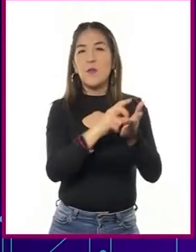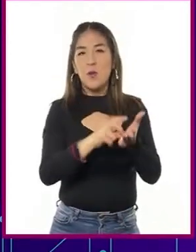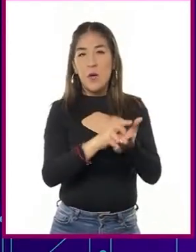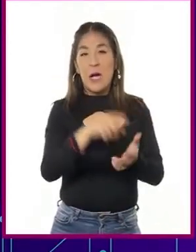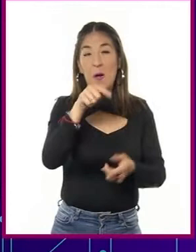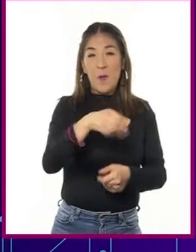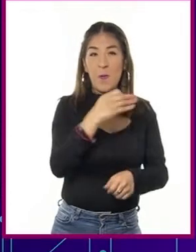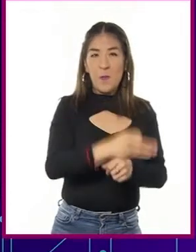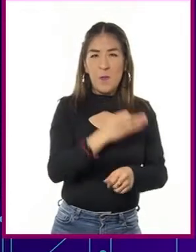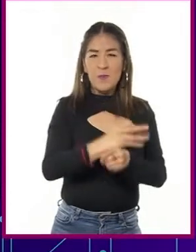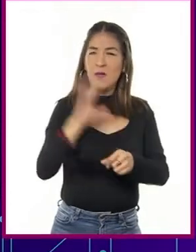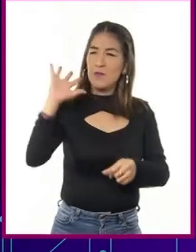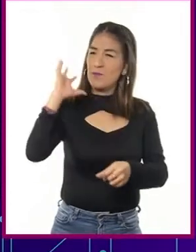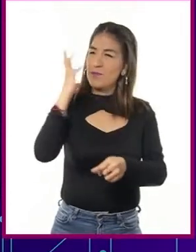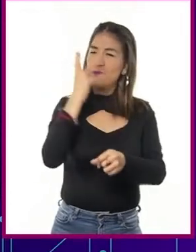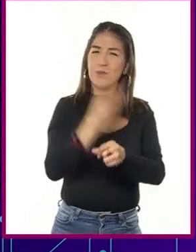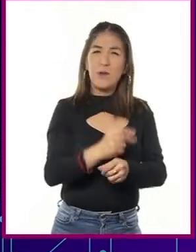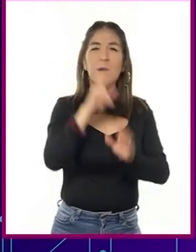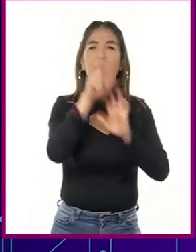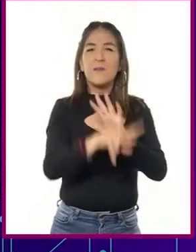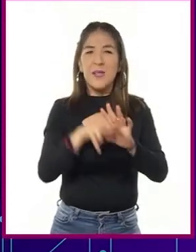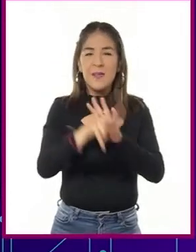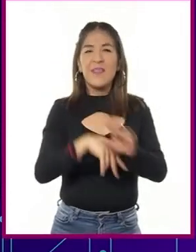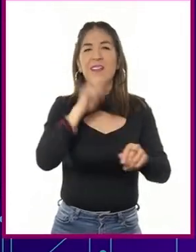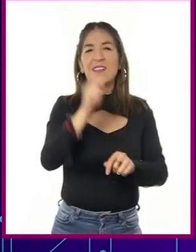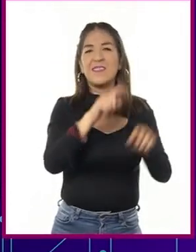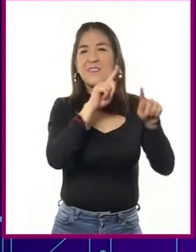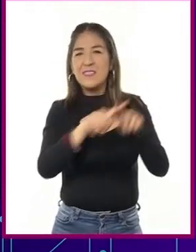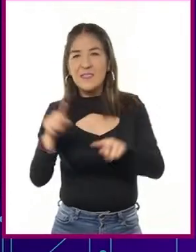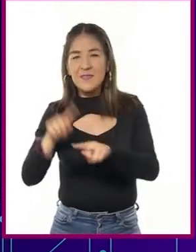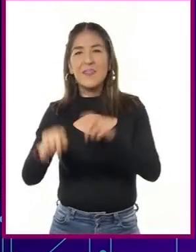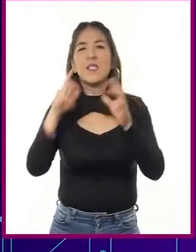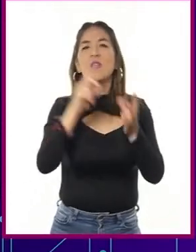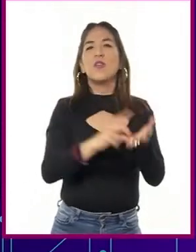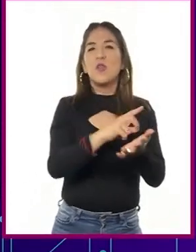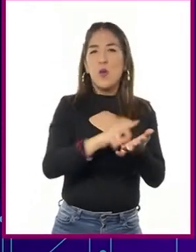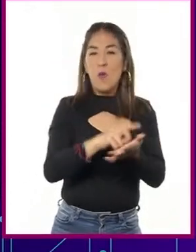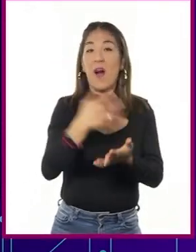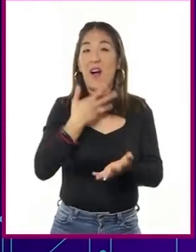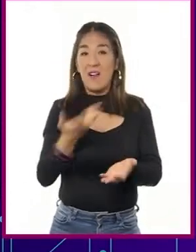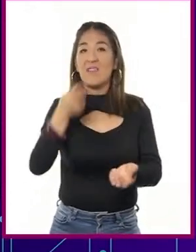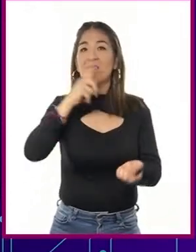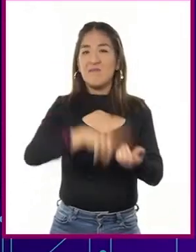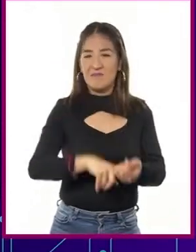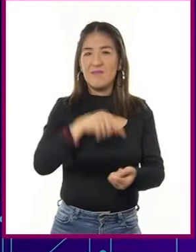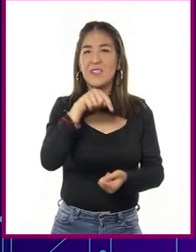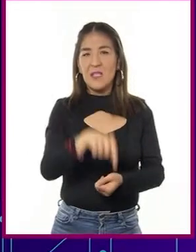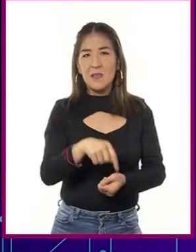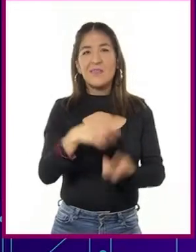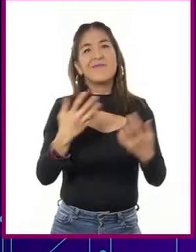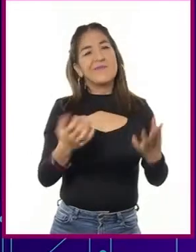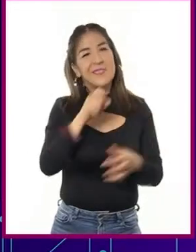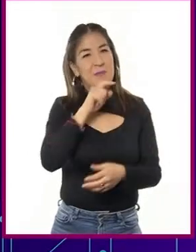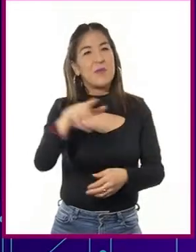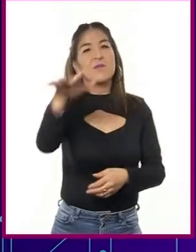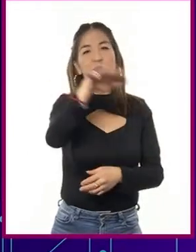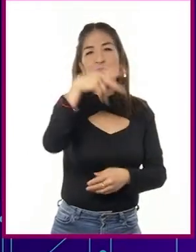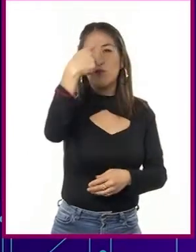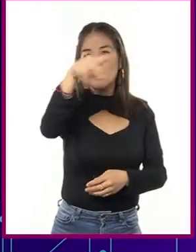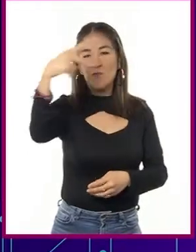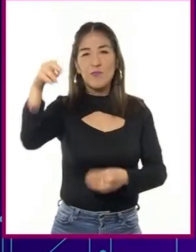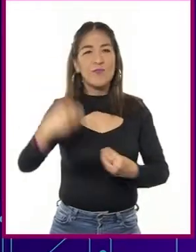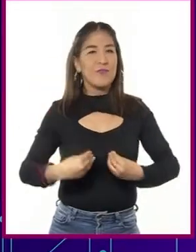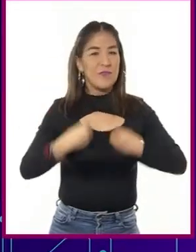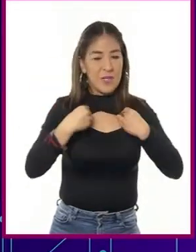videos hemos hecho un recorrido sobre los distintos tipos de drogas que existen y cómo perjudican tu vida, tu entorno y tu